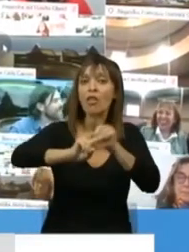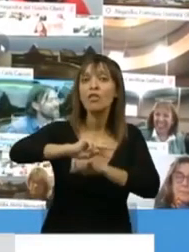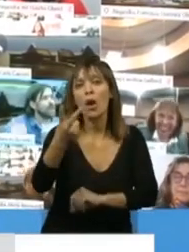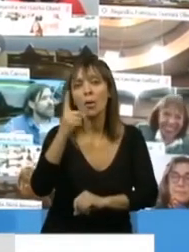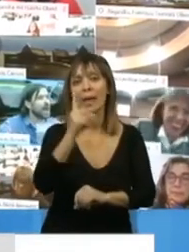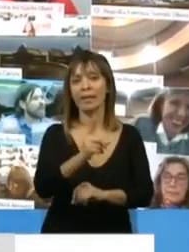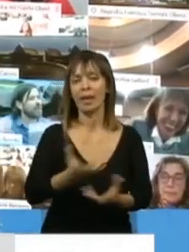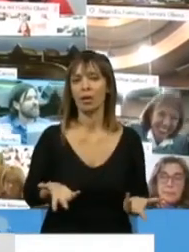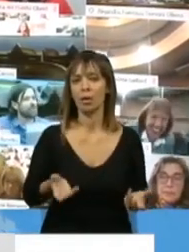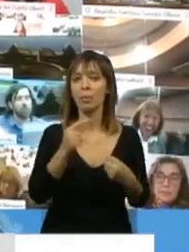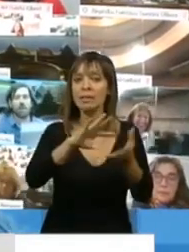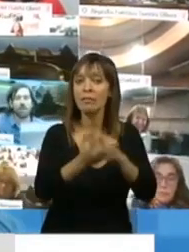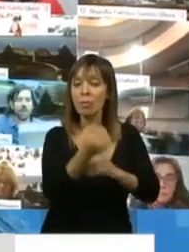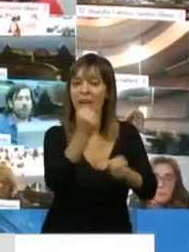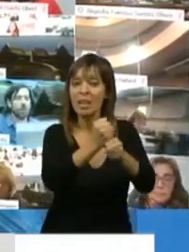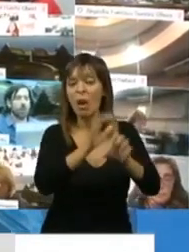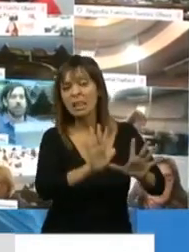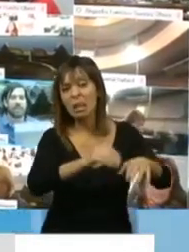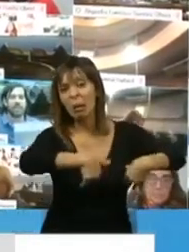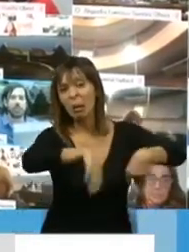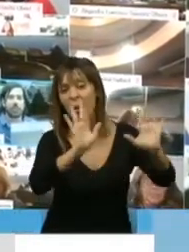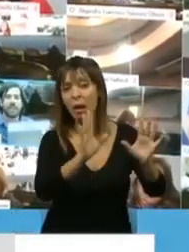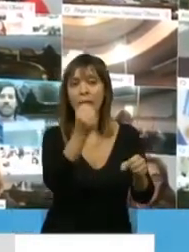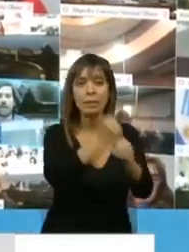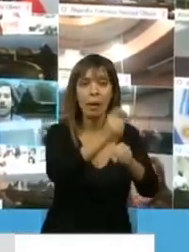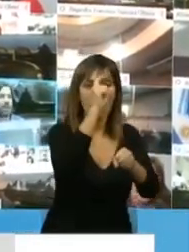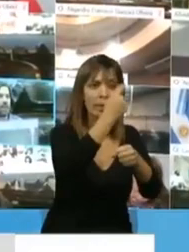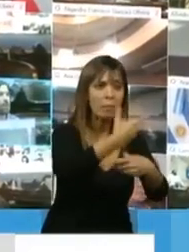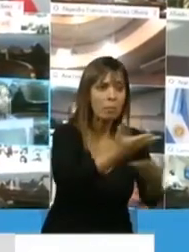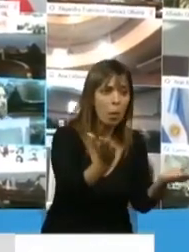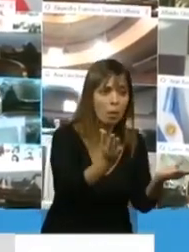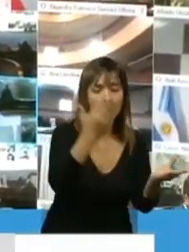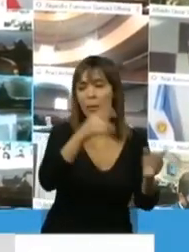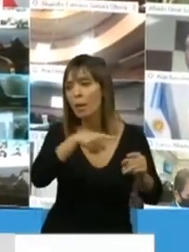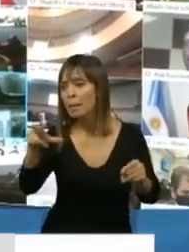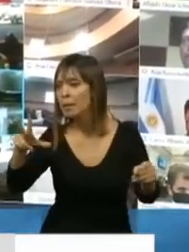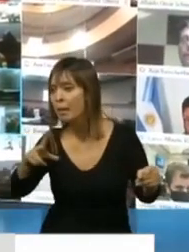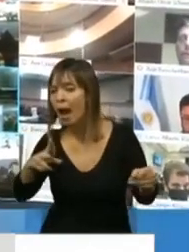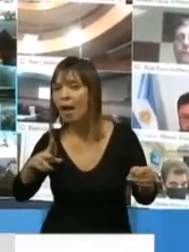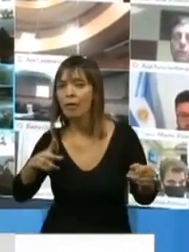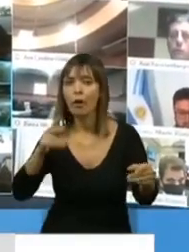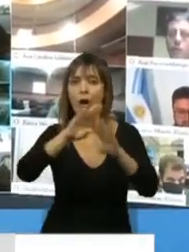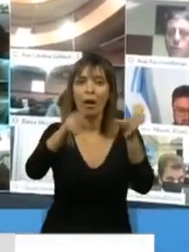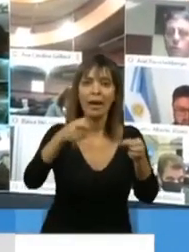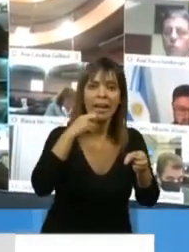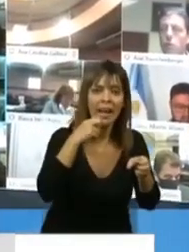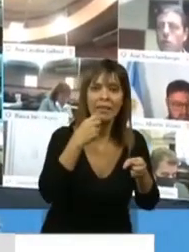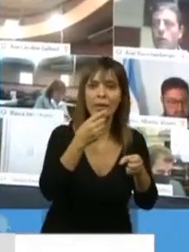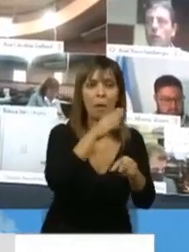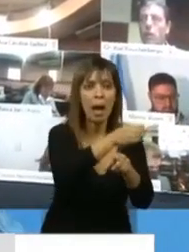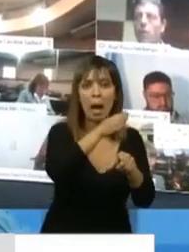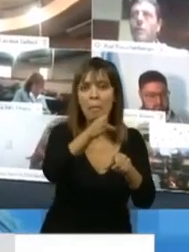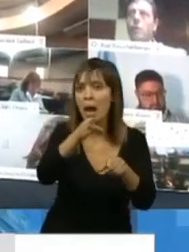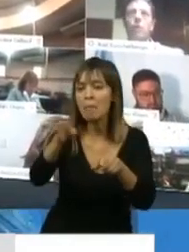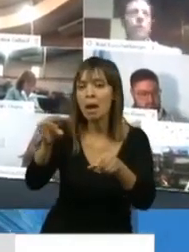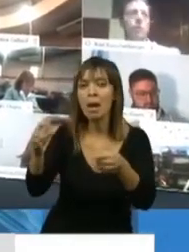esa precarización implica trabajar en hospitales públicos y luego ir a trabajar a clínicas privadas, a geriátricos. Van de un lado al otro